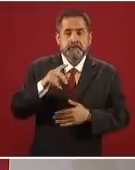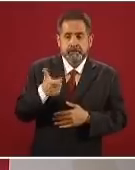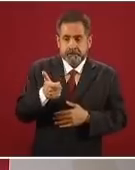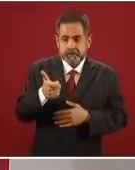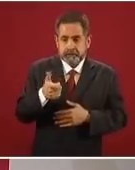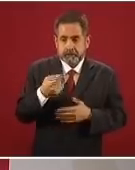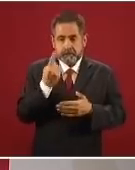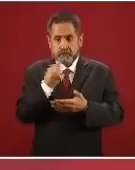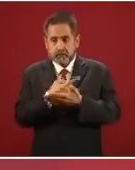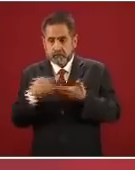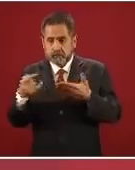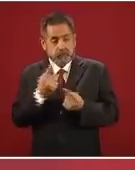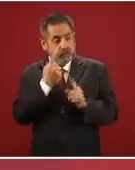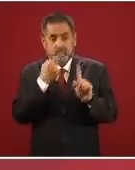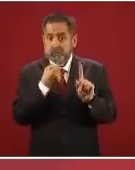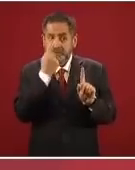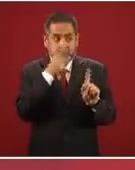Es